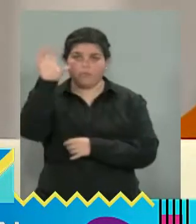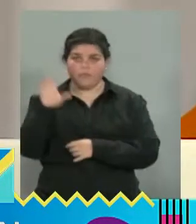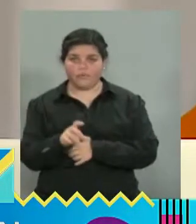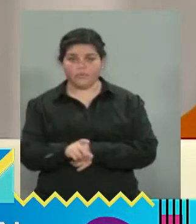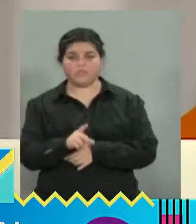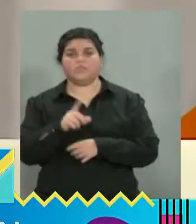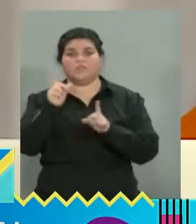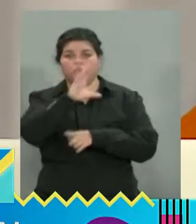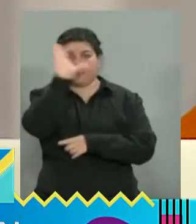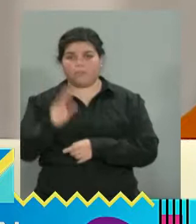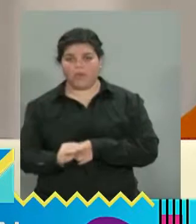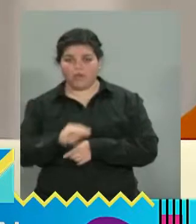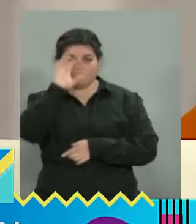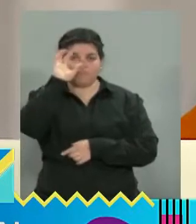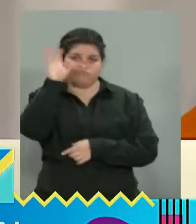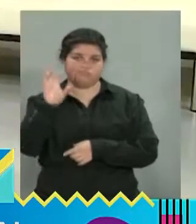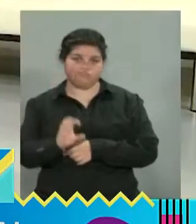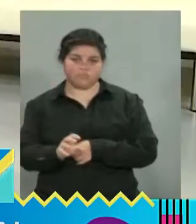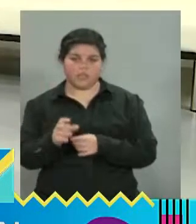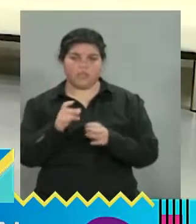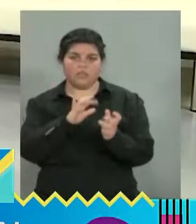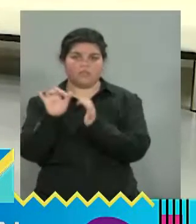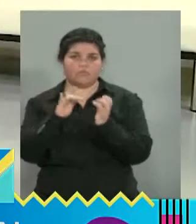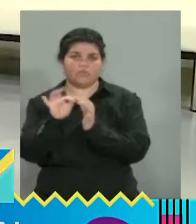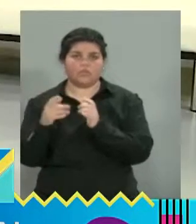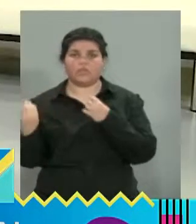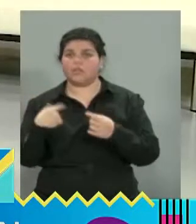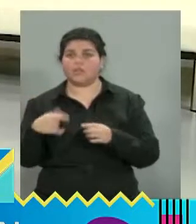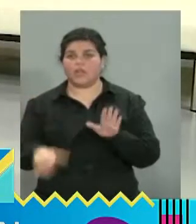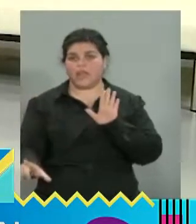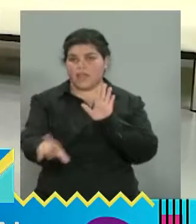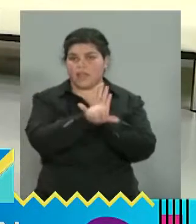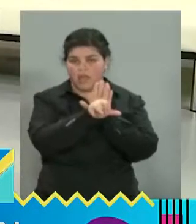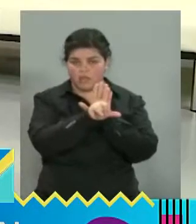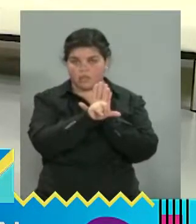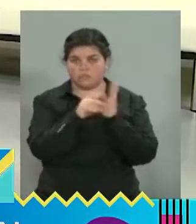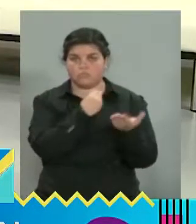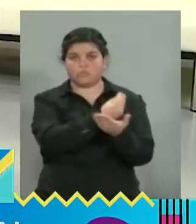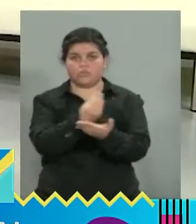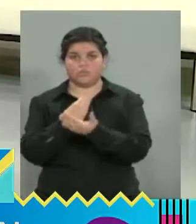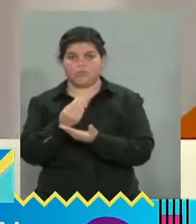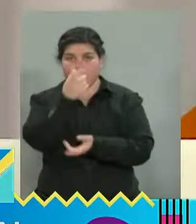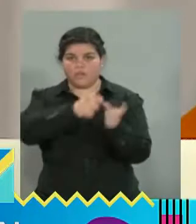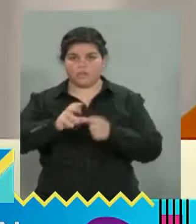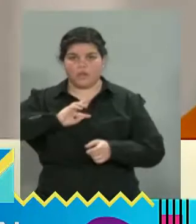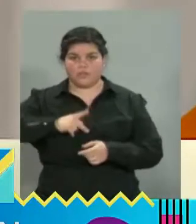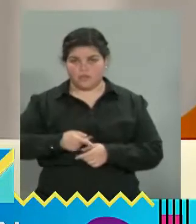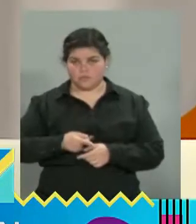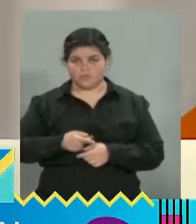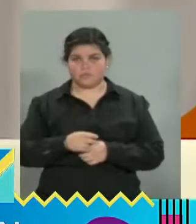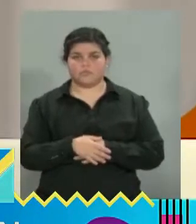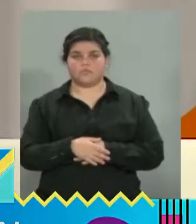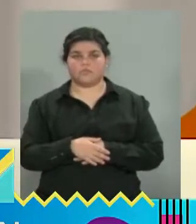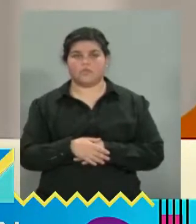Mendoza también es uno de los temas que está en agenda. Leyes de cupo laboral, ¿sí? Para personas trans,